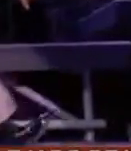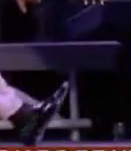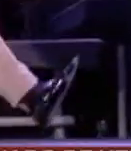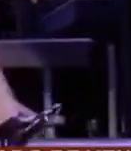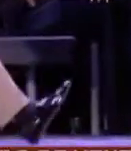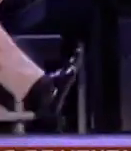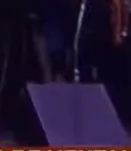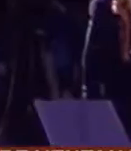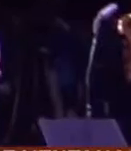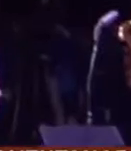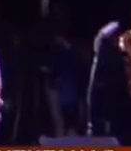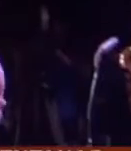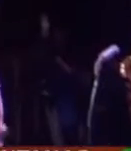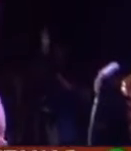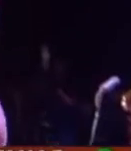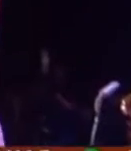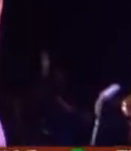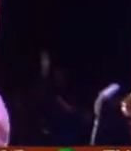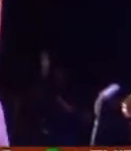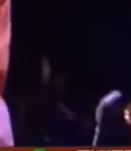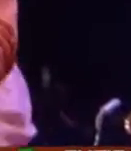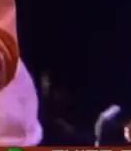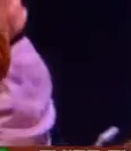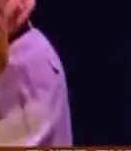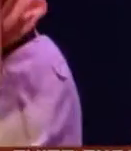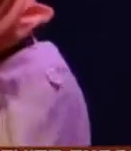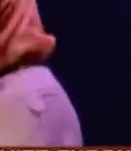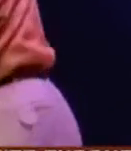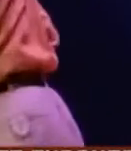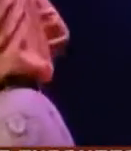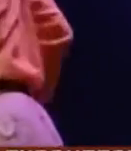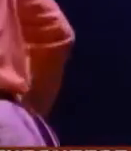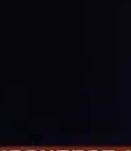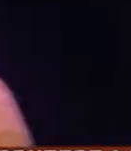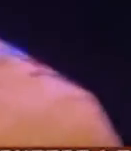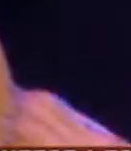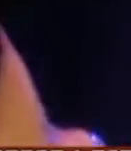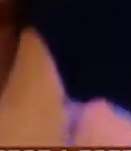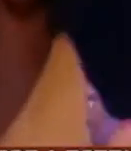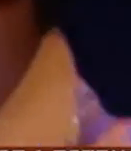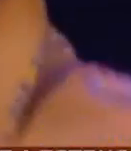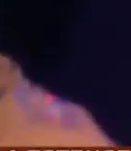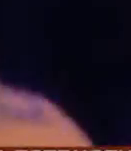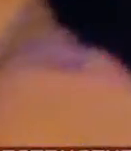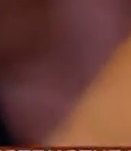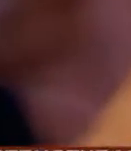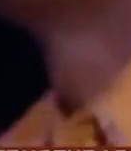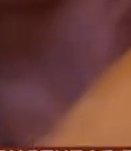compuesto principalmente por canciones nuevas y originales grabadas y producidas por el propio Berry.